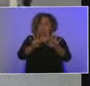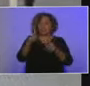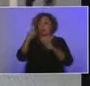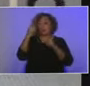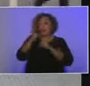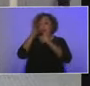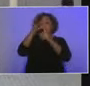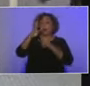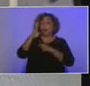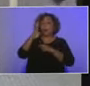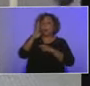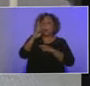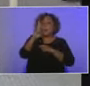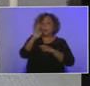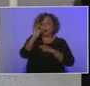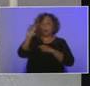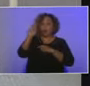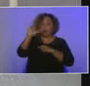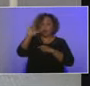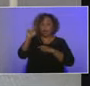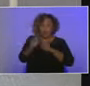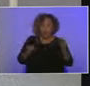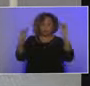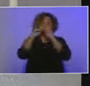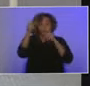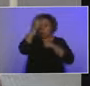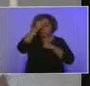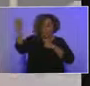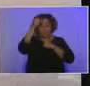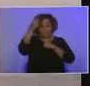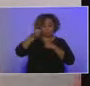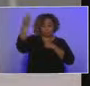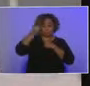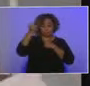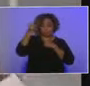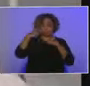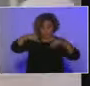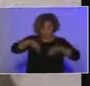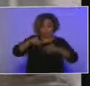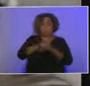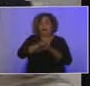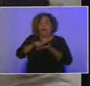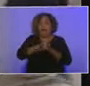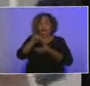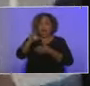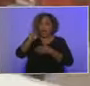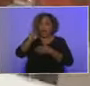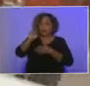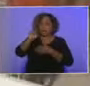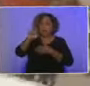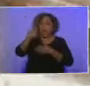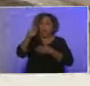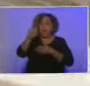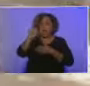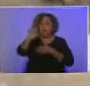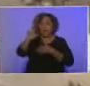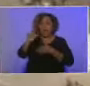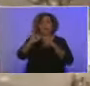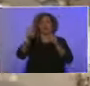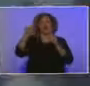de Brooklyn, en Brooklyn, donde más protestas se están llevando a cabo. Y las personas que viven aquí en Manhattan, muchos de ellos no viven aquí, pero como están los edificios de